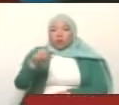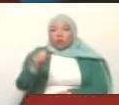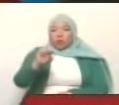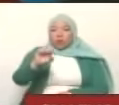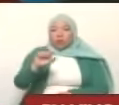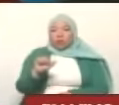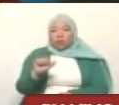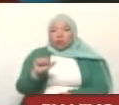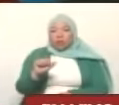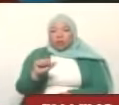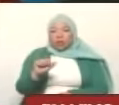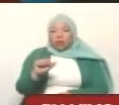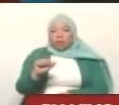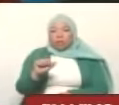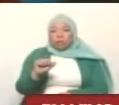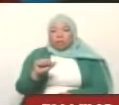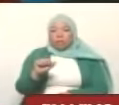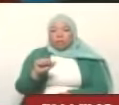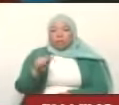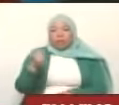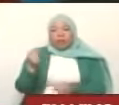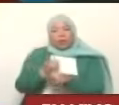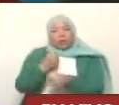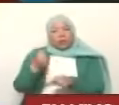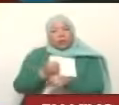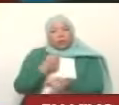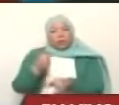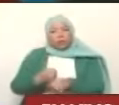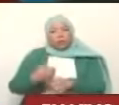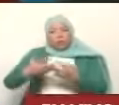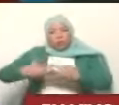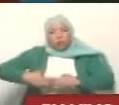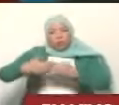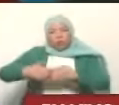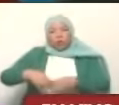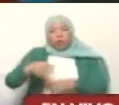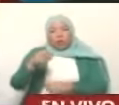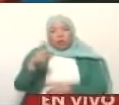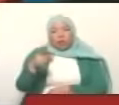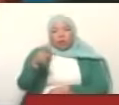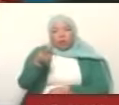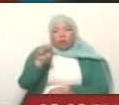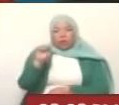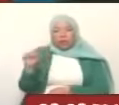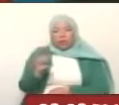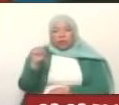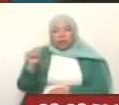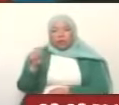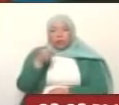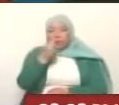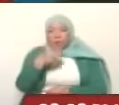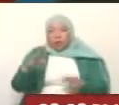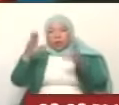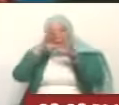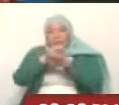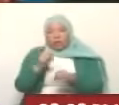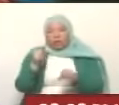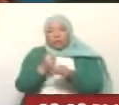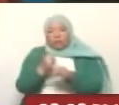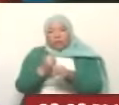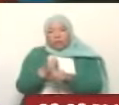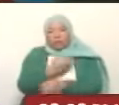Antonio Anzoátegui y trabajadora de PDVSA. Joana, bienvenida. Buenas noches, gracias,